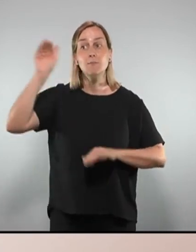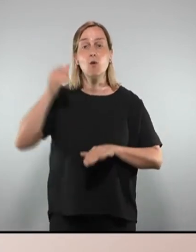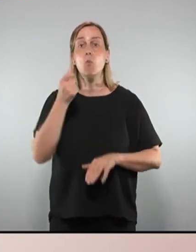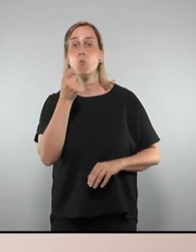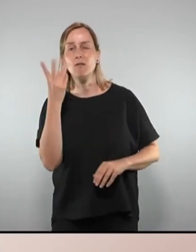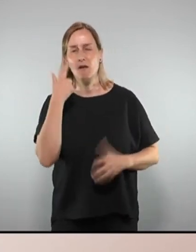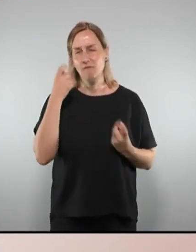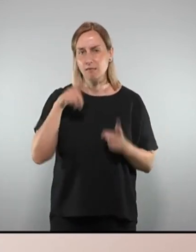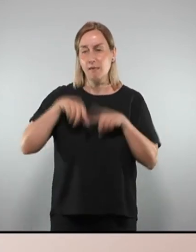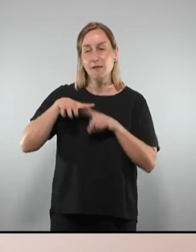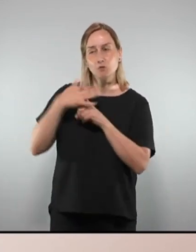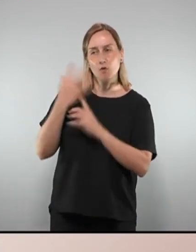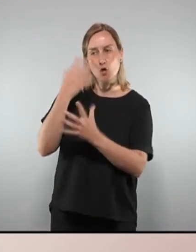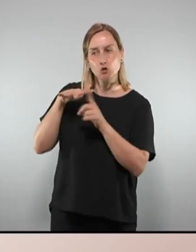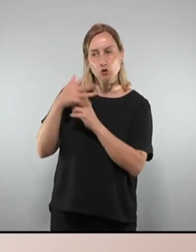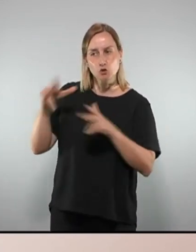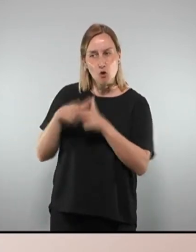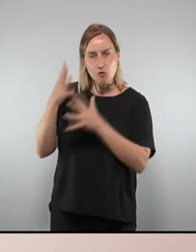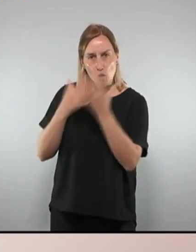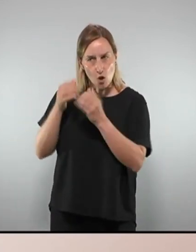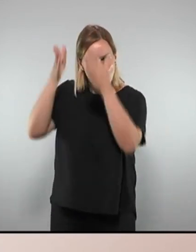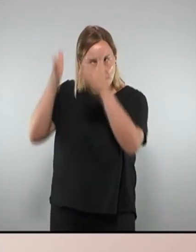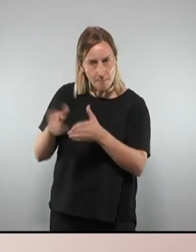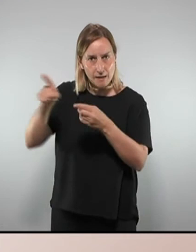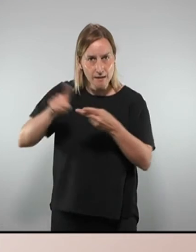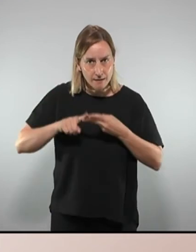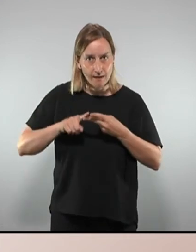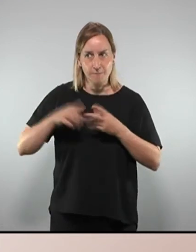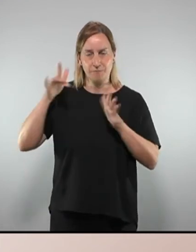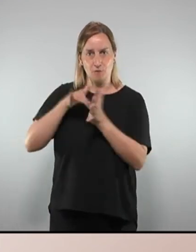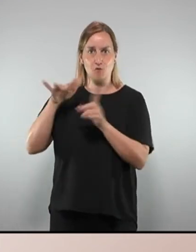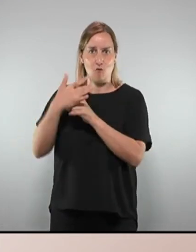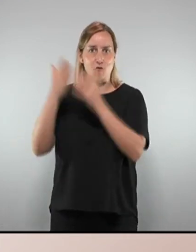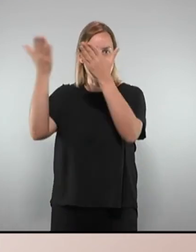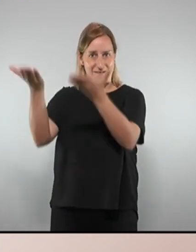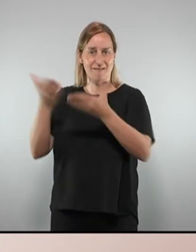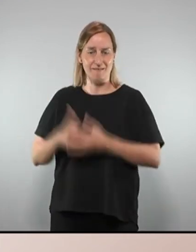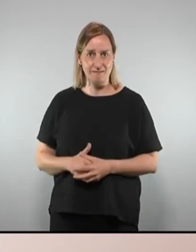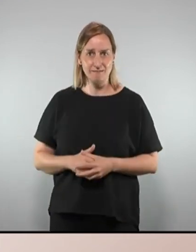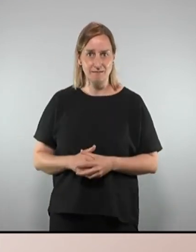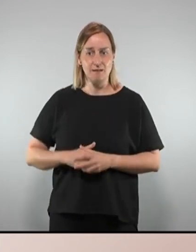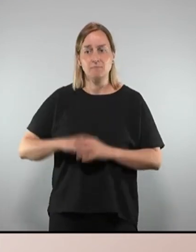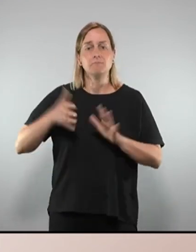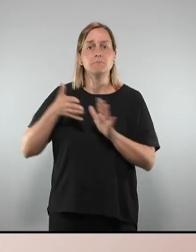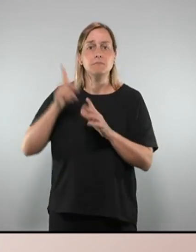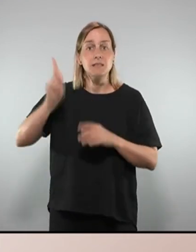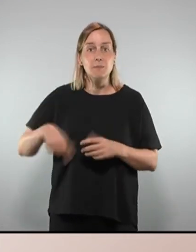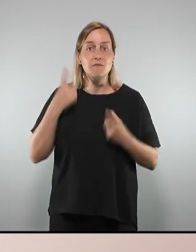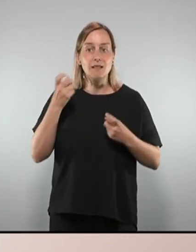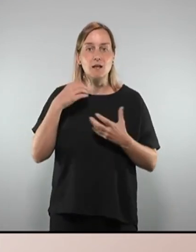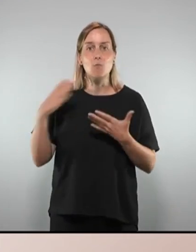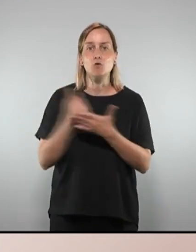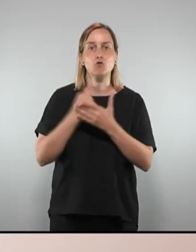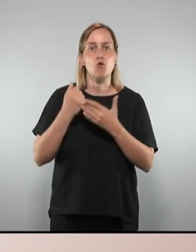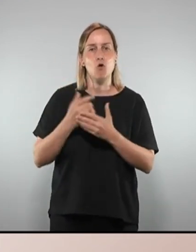las condiciones socioeconómicas que que confluyen en esas en esos delitos tengamos todo en